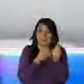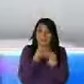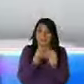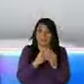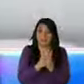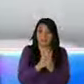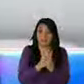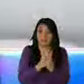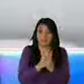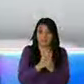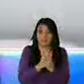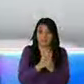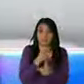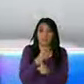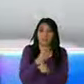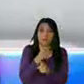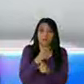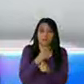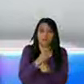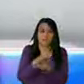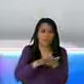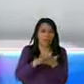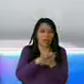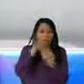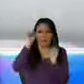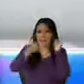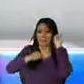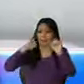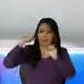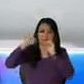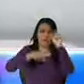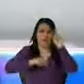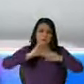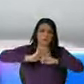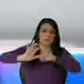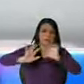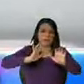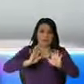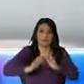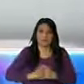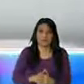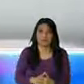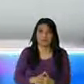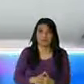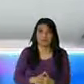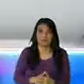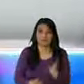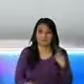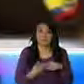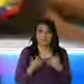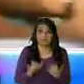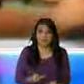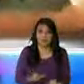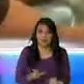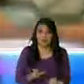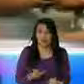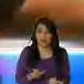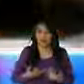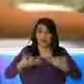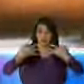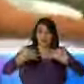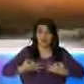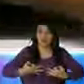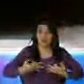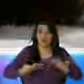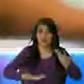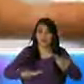generó la agresión física que recibieron ellos. No tenemos hasta el momento reporte oficial de